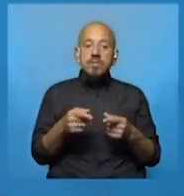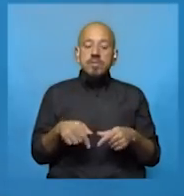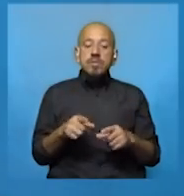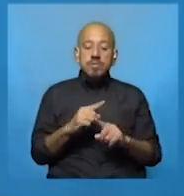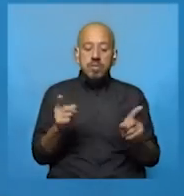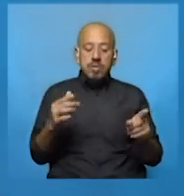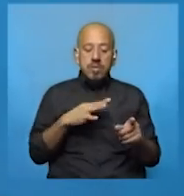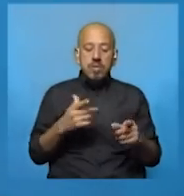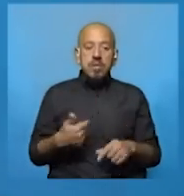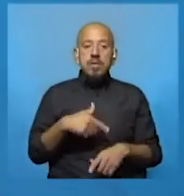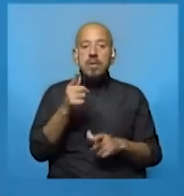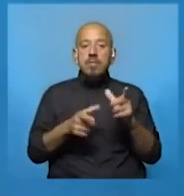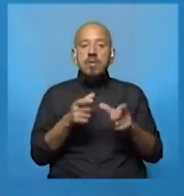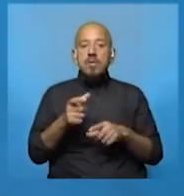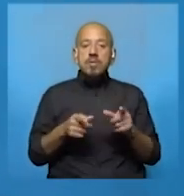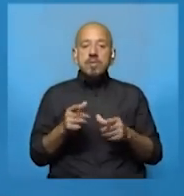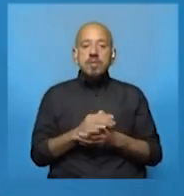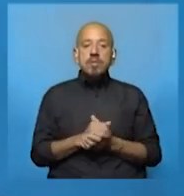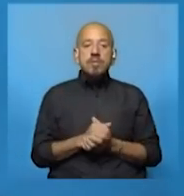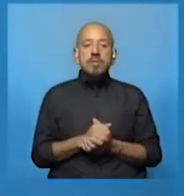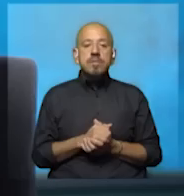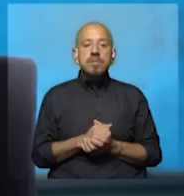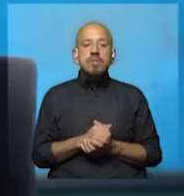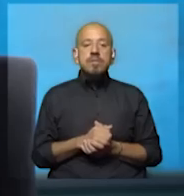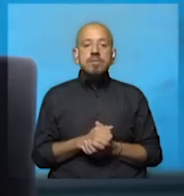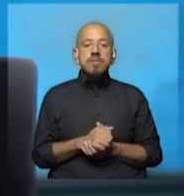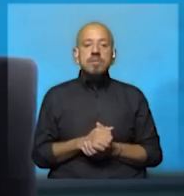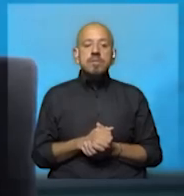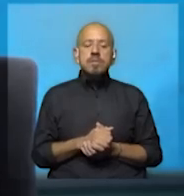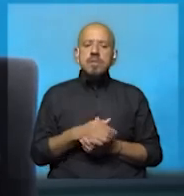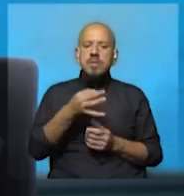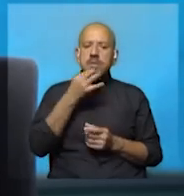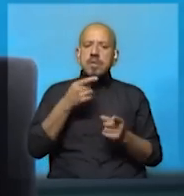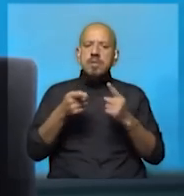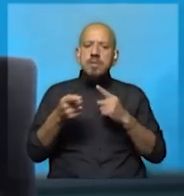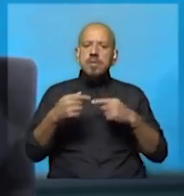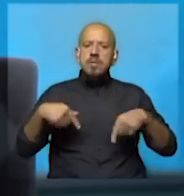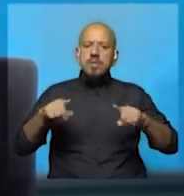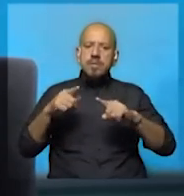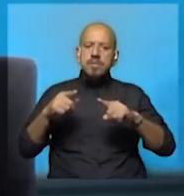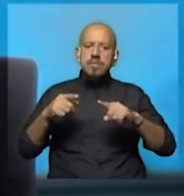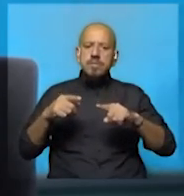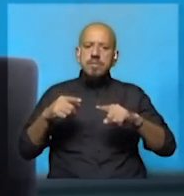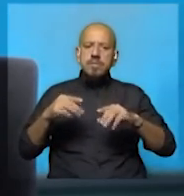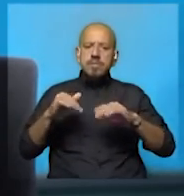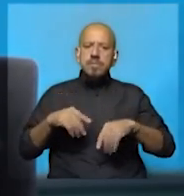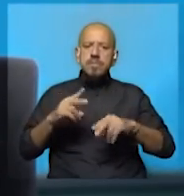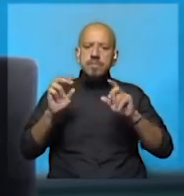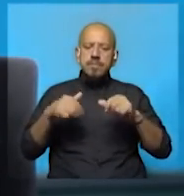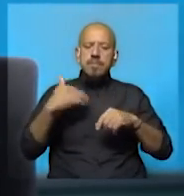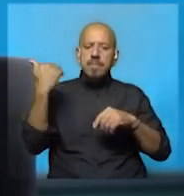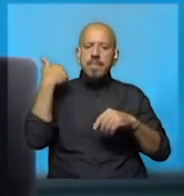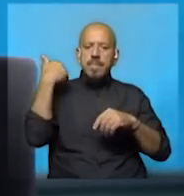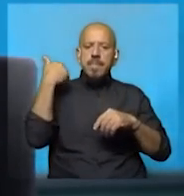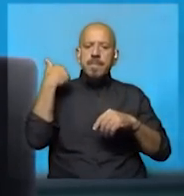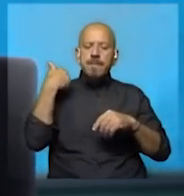generar perseguimos personas y no dinero ahora te escuchaba Gabriel no cuando hablabas de esta el caso asesiano y